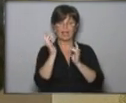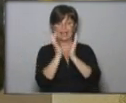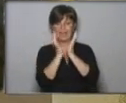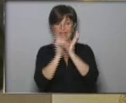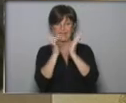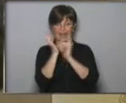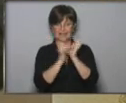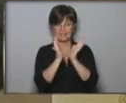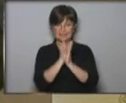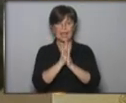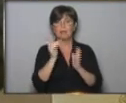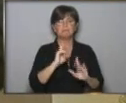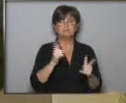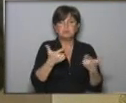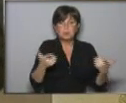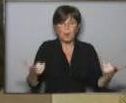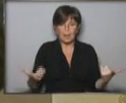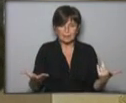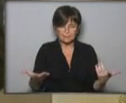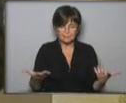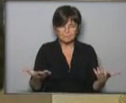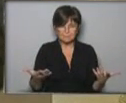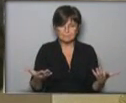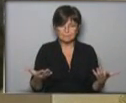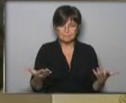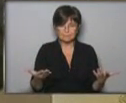no existirían ni tendrían razón de ser.